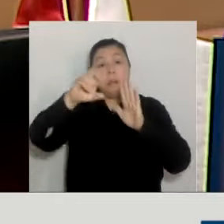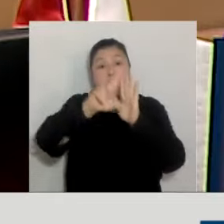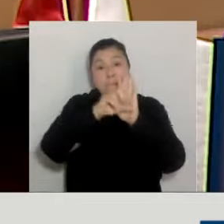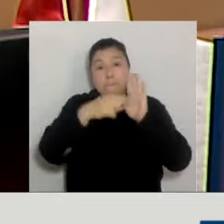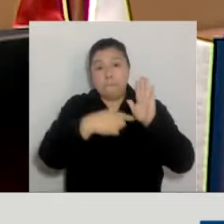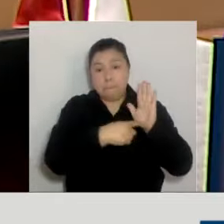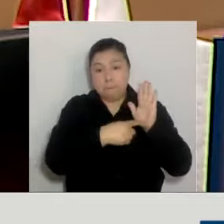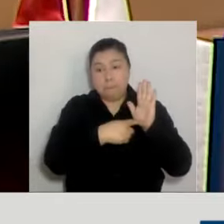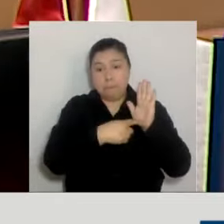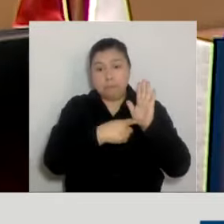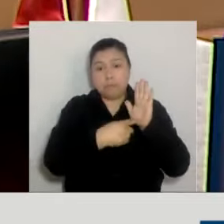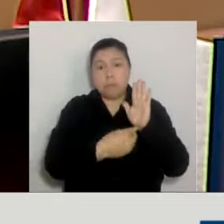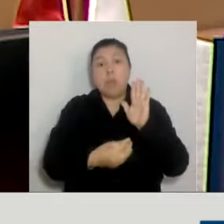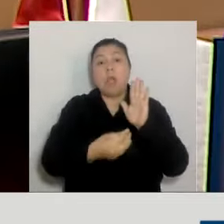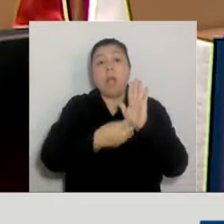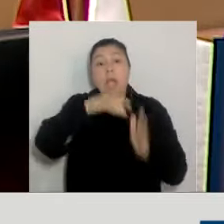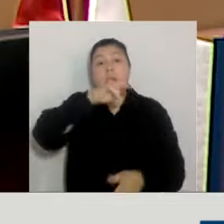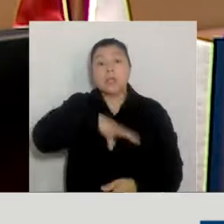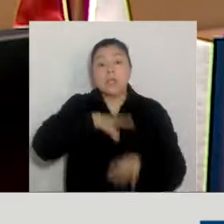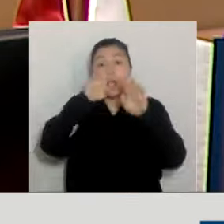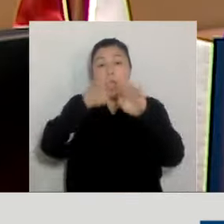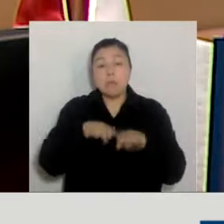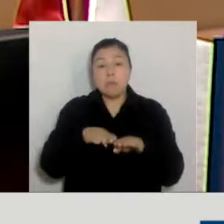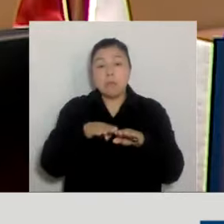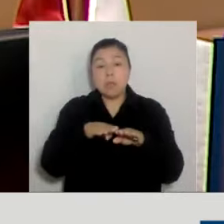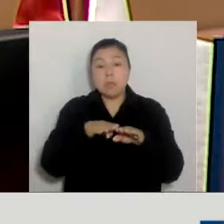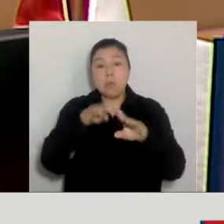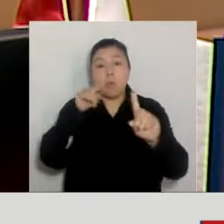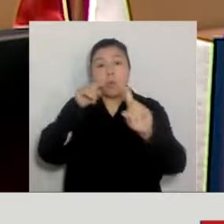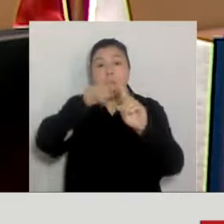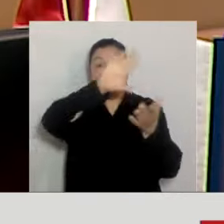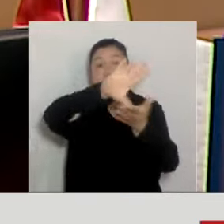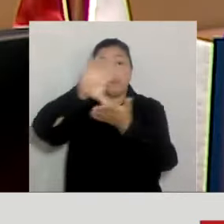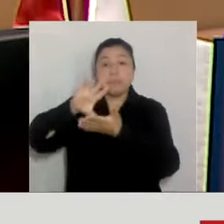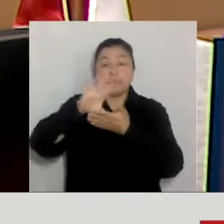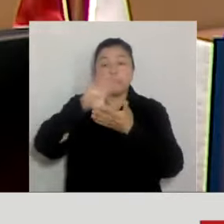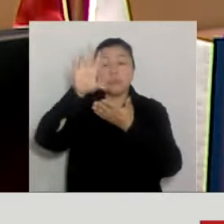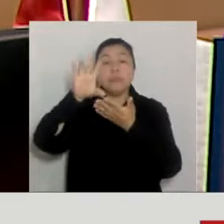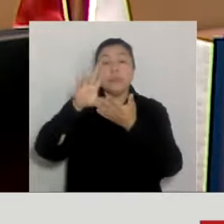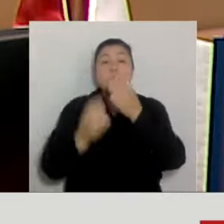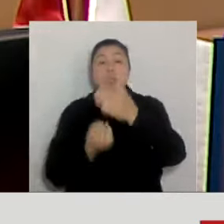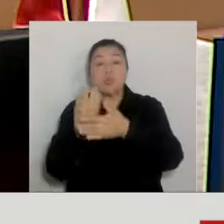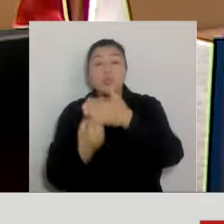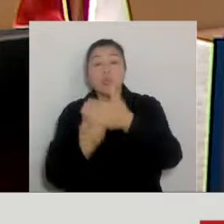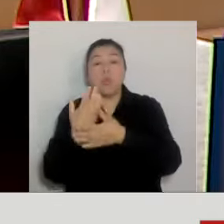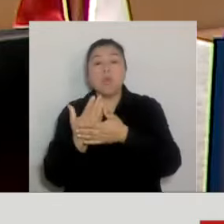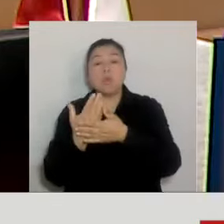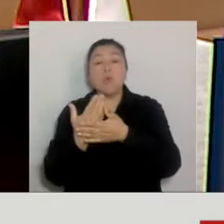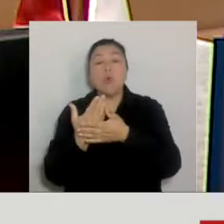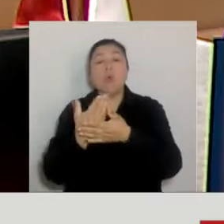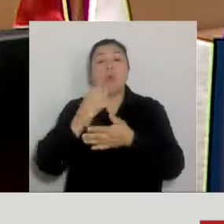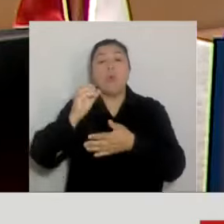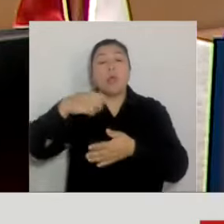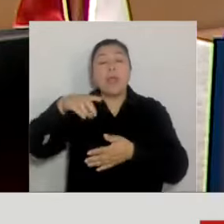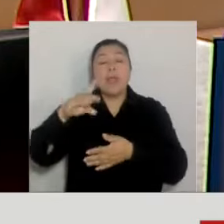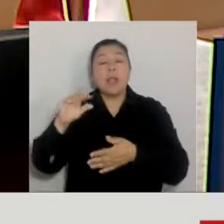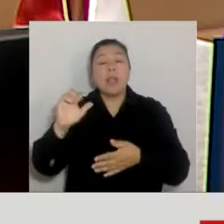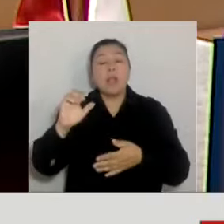viene a poner a Chile en la misma senda de países modernos como Canadá que en su